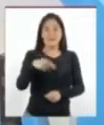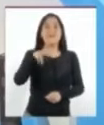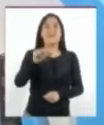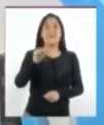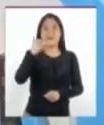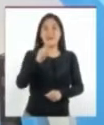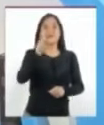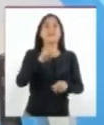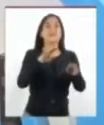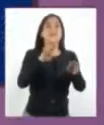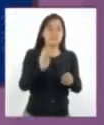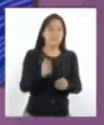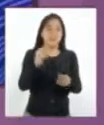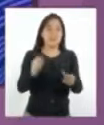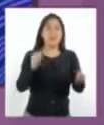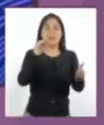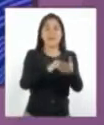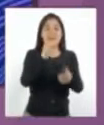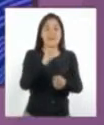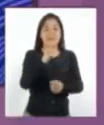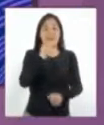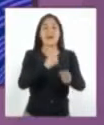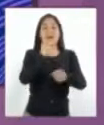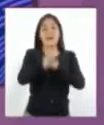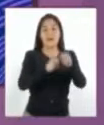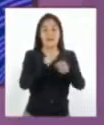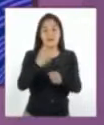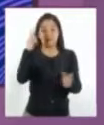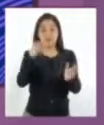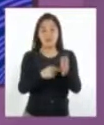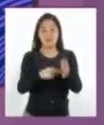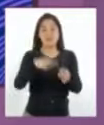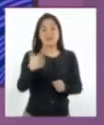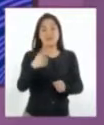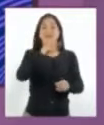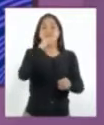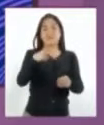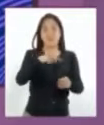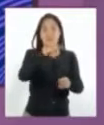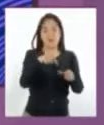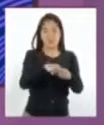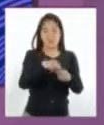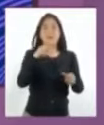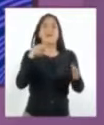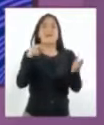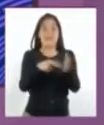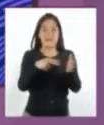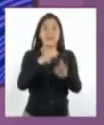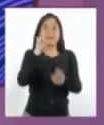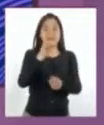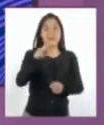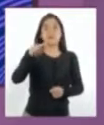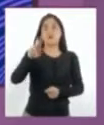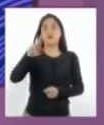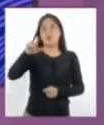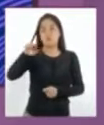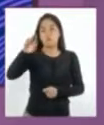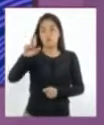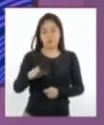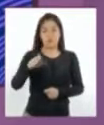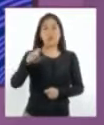completo recuperado en México, en el año 2007 en Hoyo Negro, Tulum, en Quintana Roo.